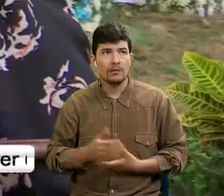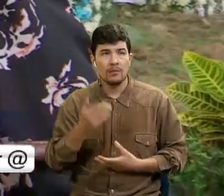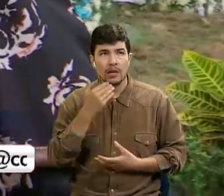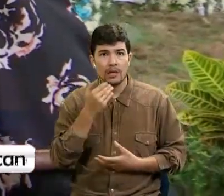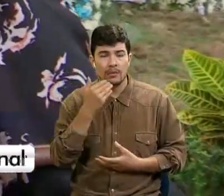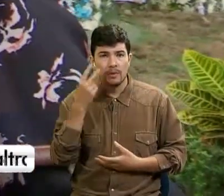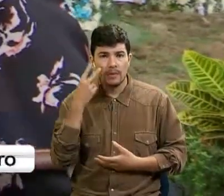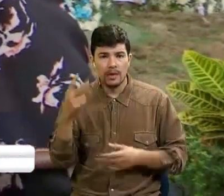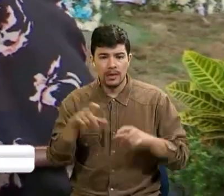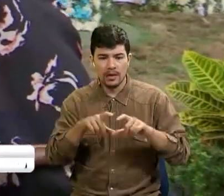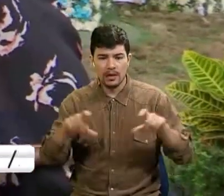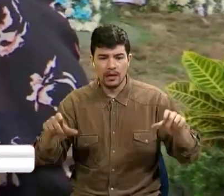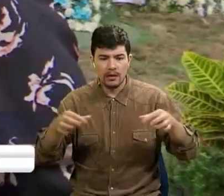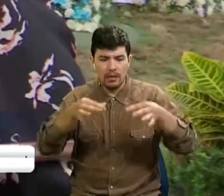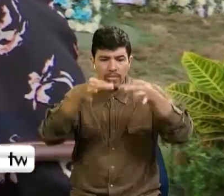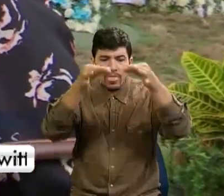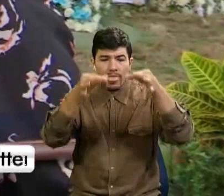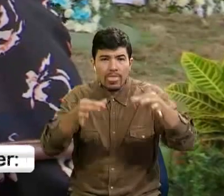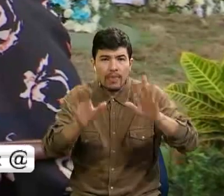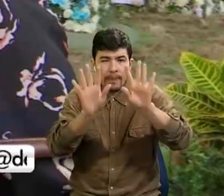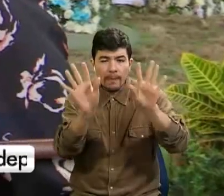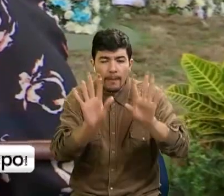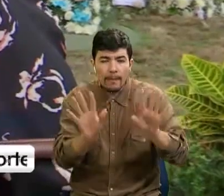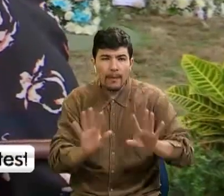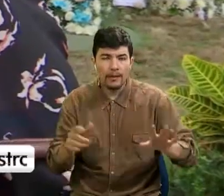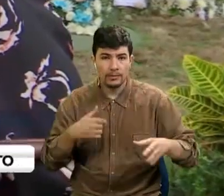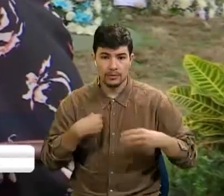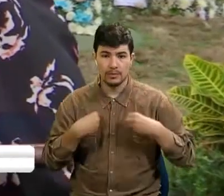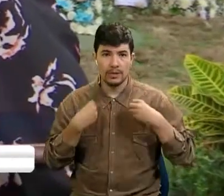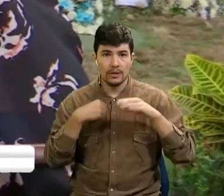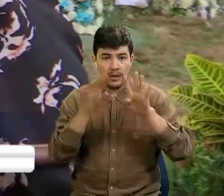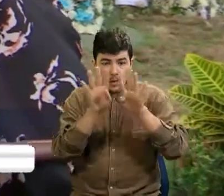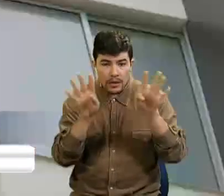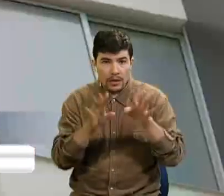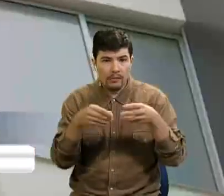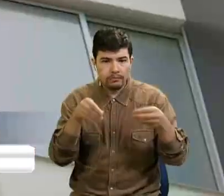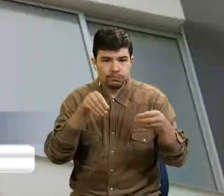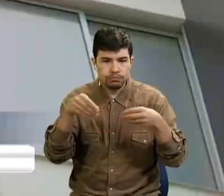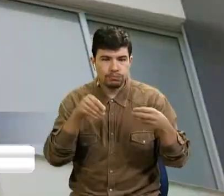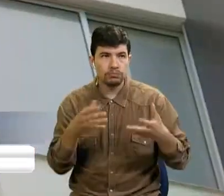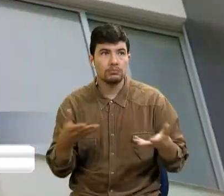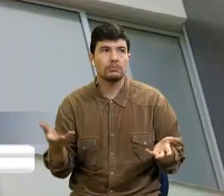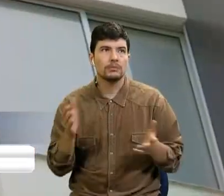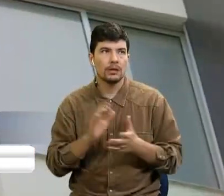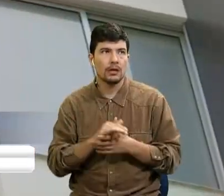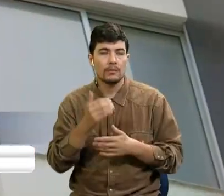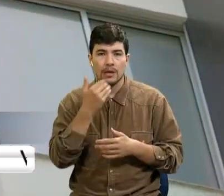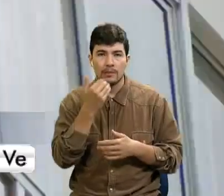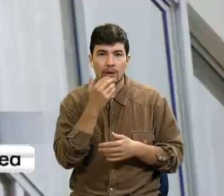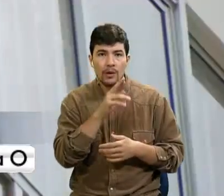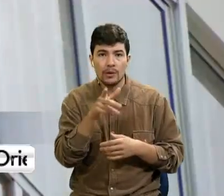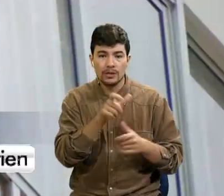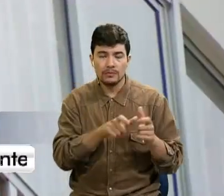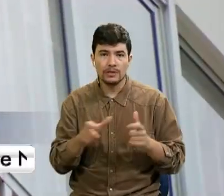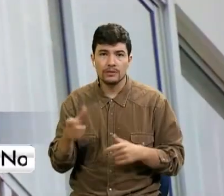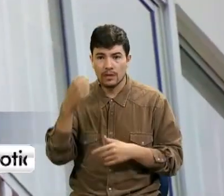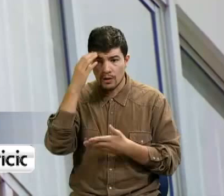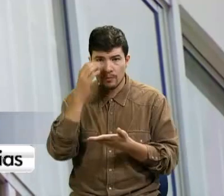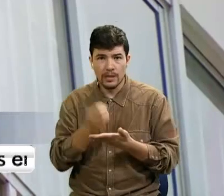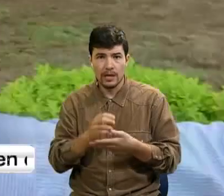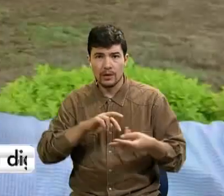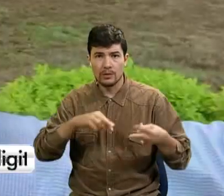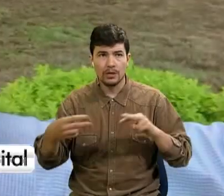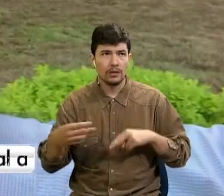el miradores hay un vidri recito inclusive donde yo vivo ese vidrio está está suelto otros residentes del conjunto opinan lo